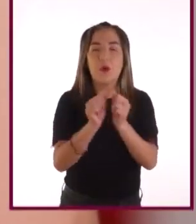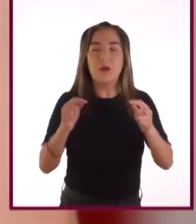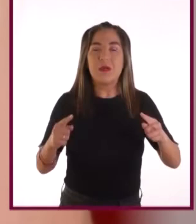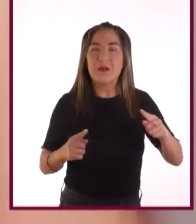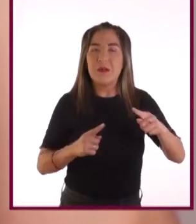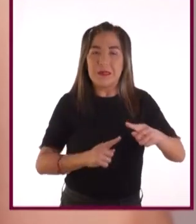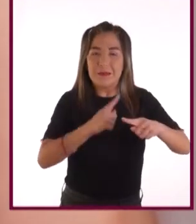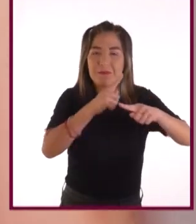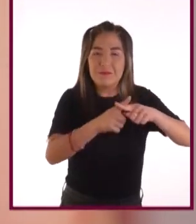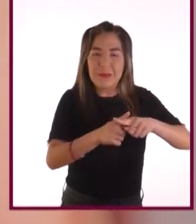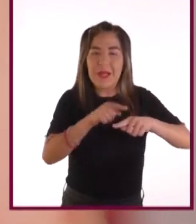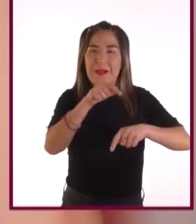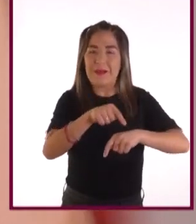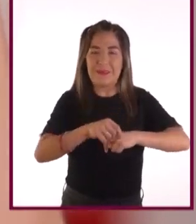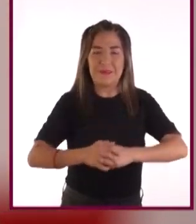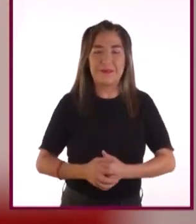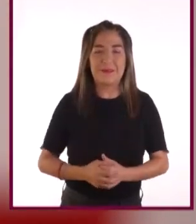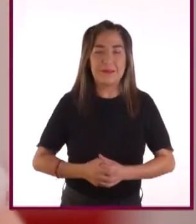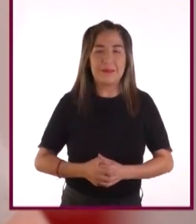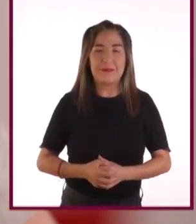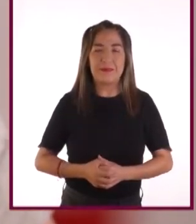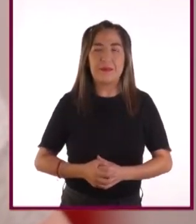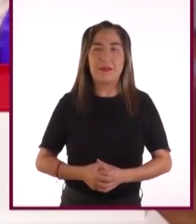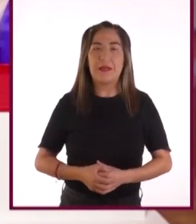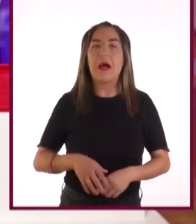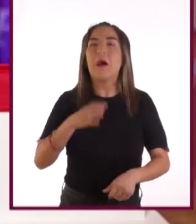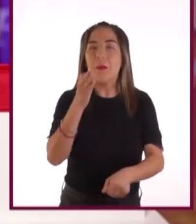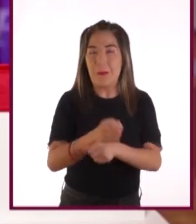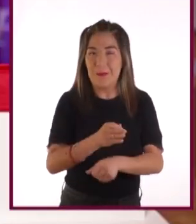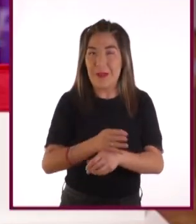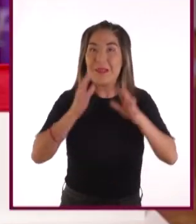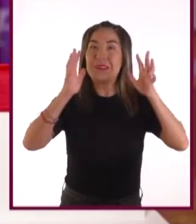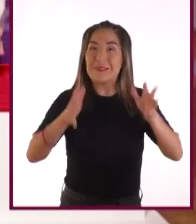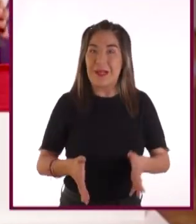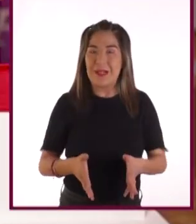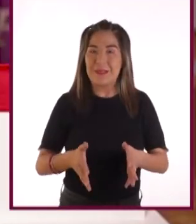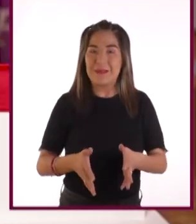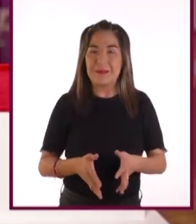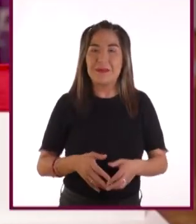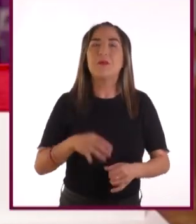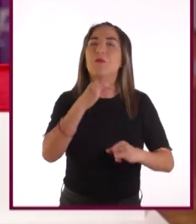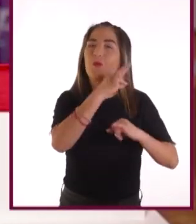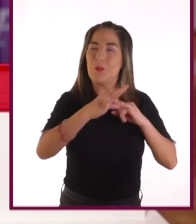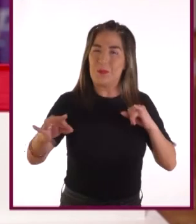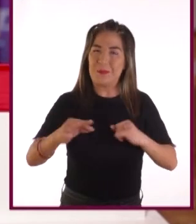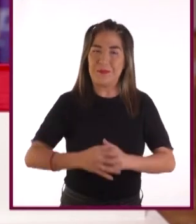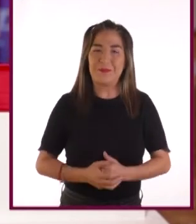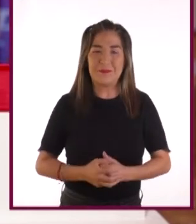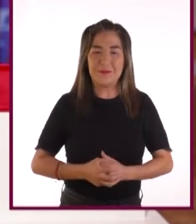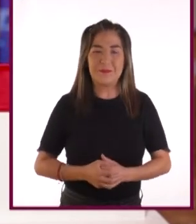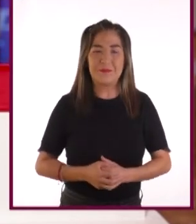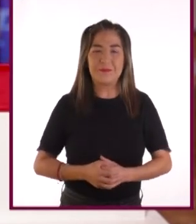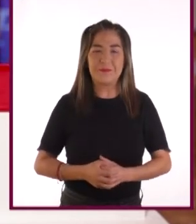lo unimos por la parte fija. Y bueno, ahora sí, vamos a la parte final.